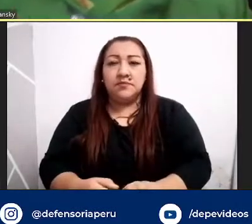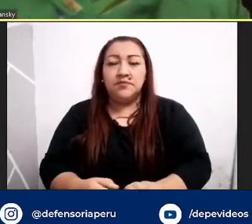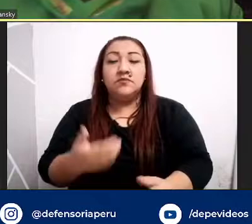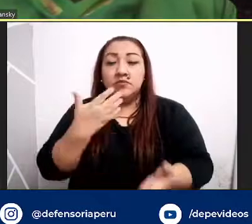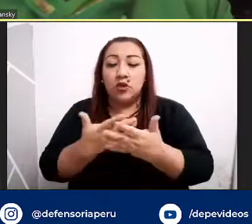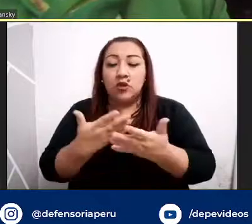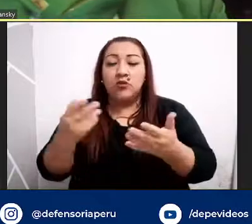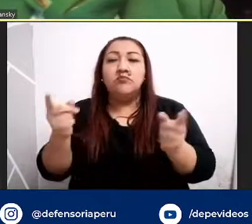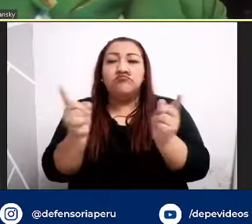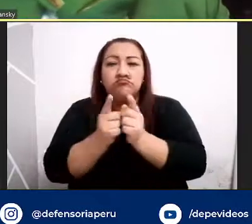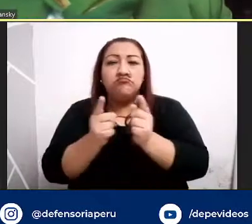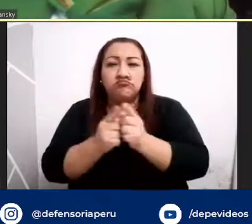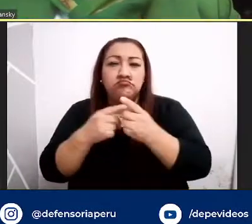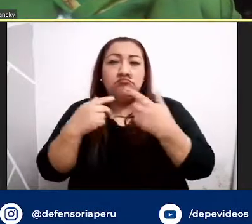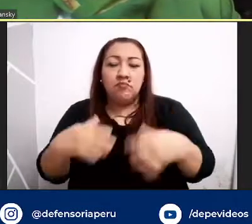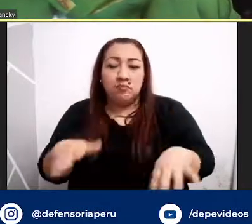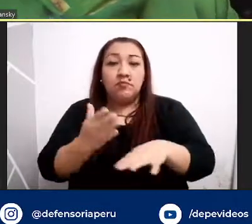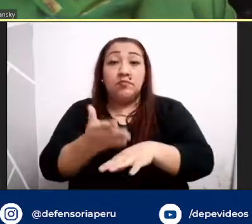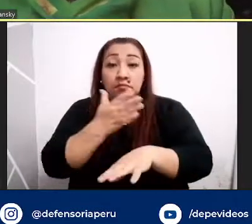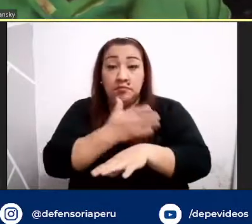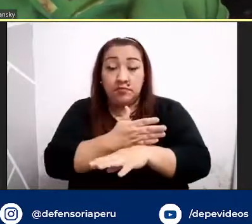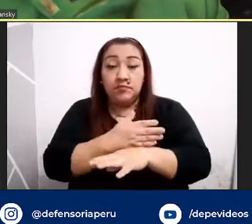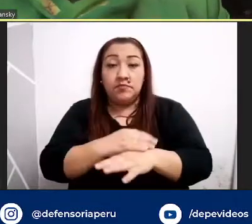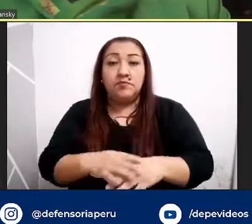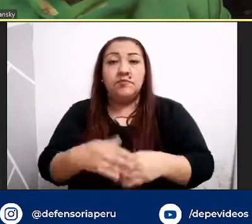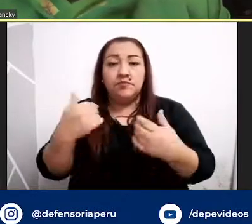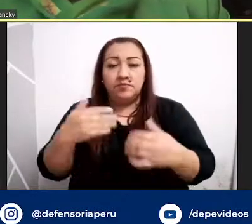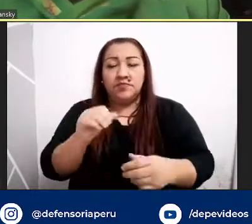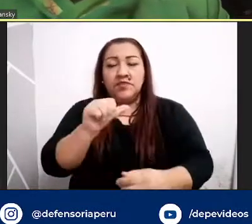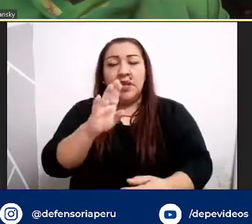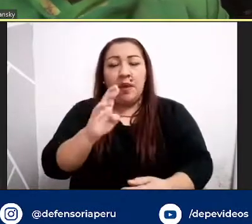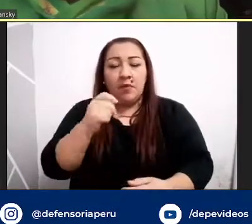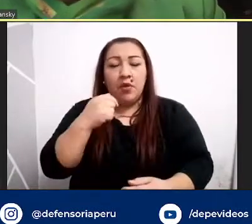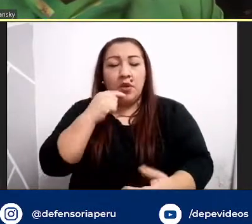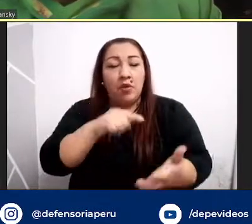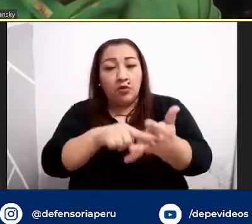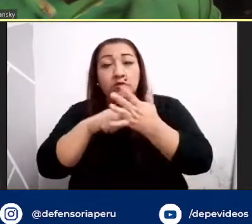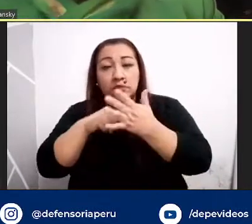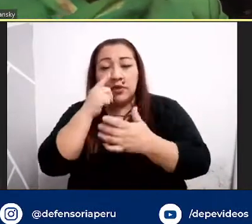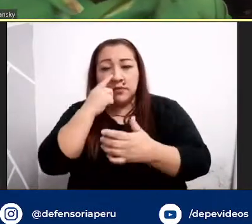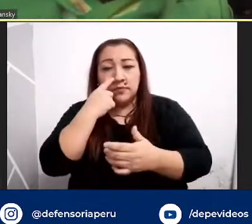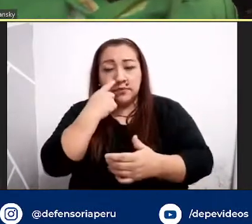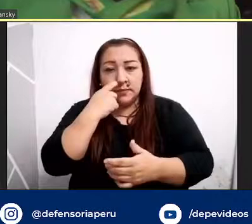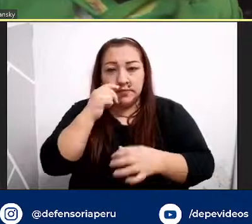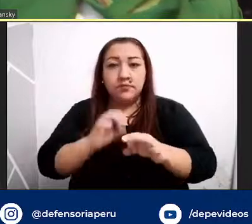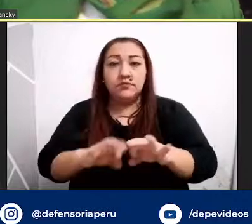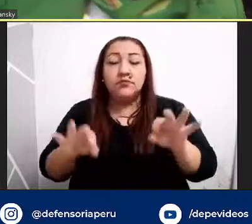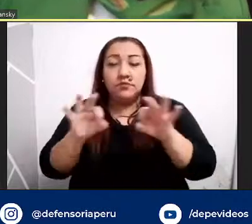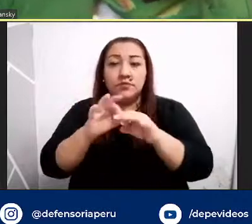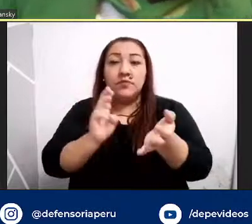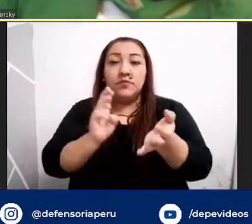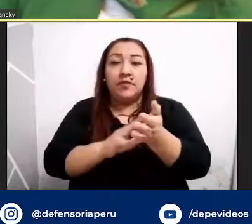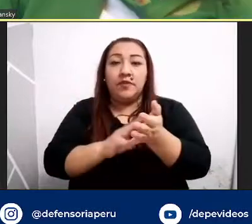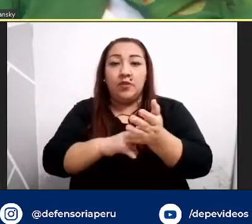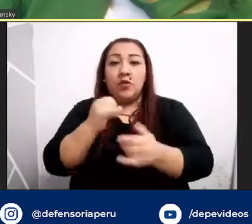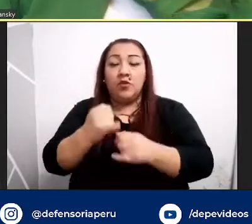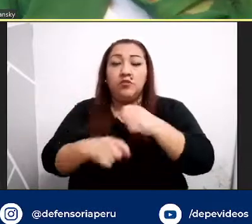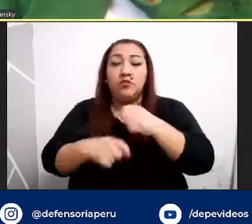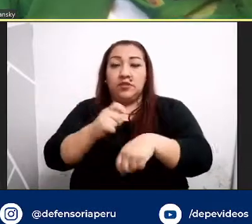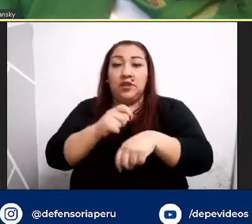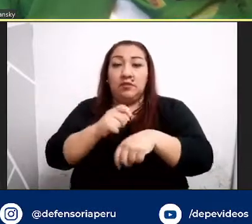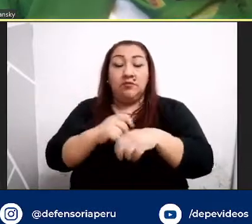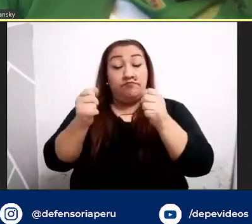la doctora Sanborn nos ha ilustrado, que ha tenido la Defensoría estos últimos tiempos. Magnífica